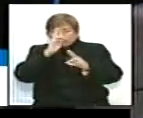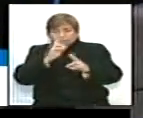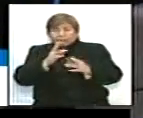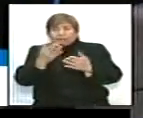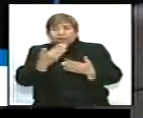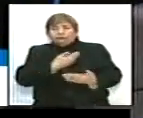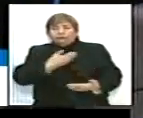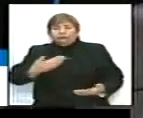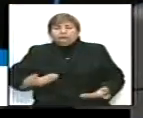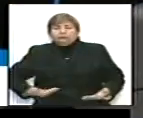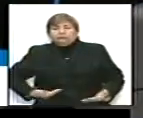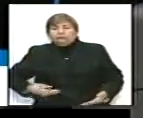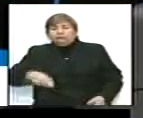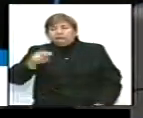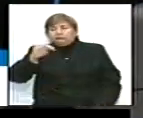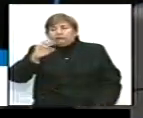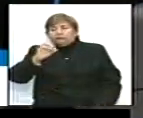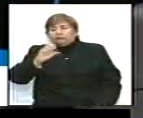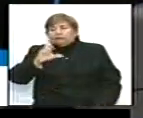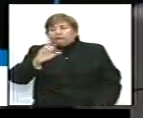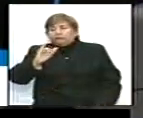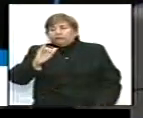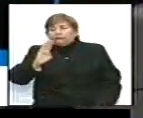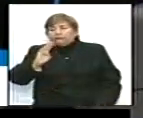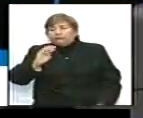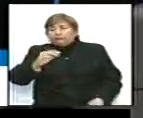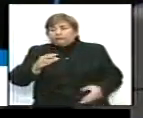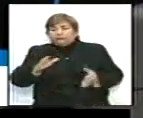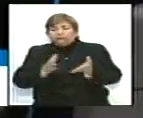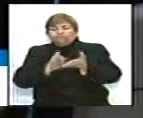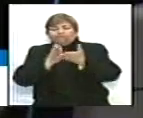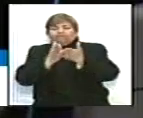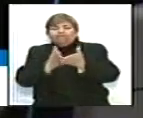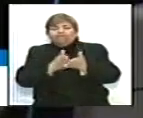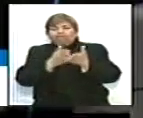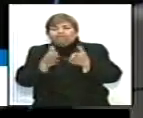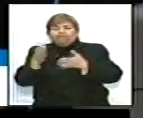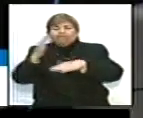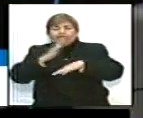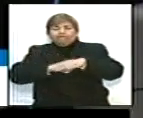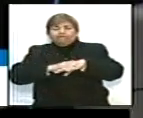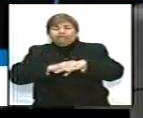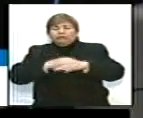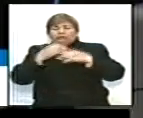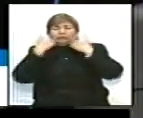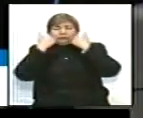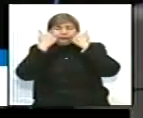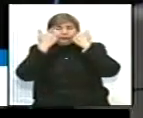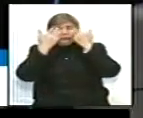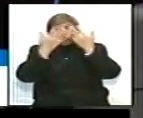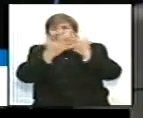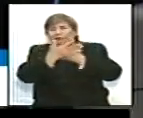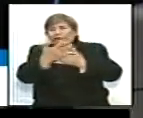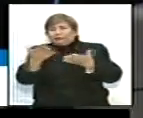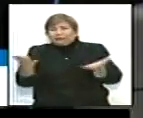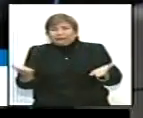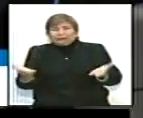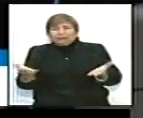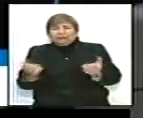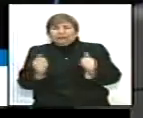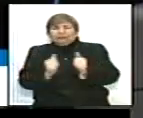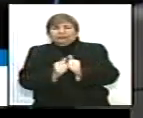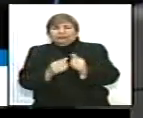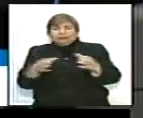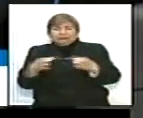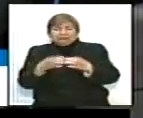un gobierno neoliberal que está navegando por encima de los escándalos y además con un